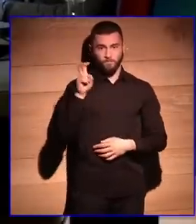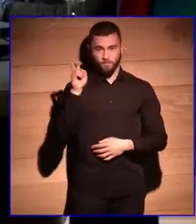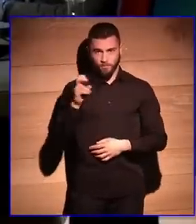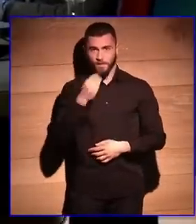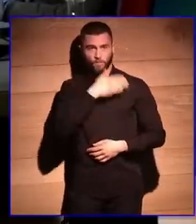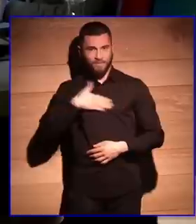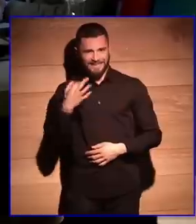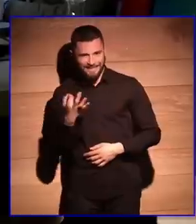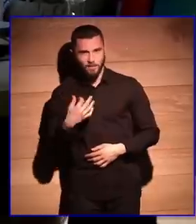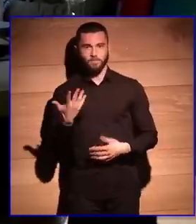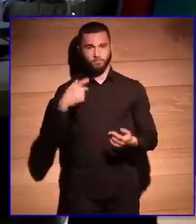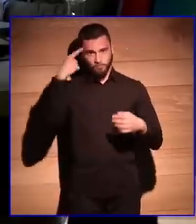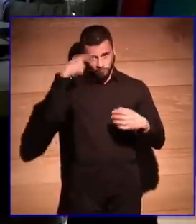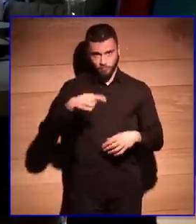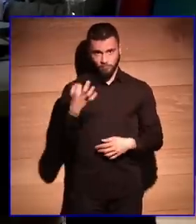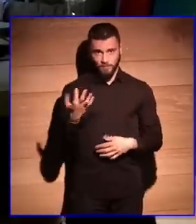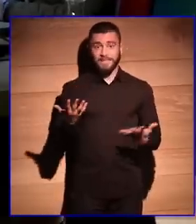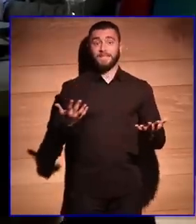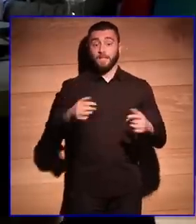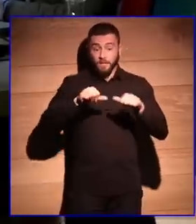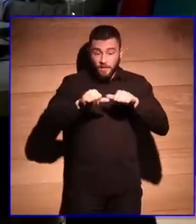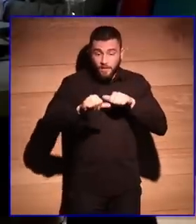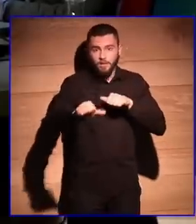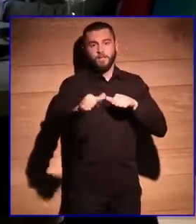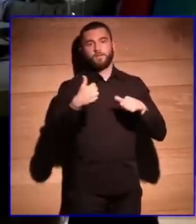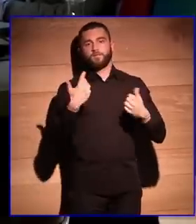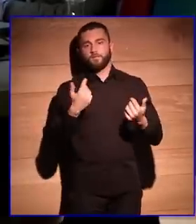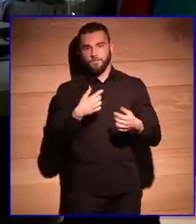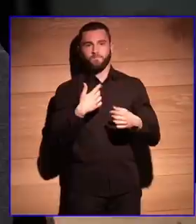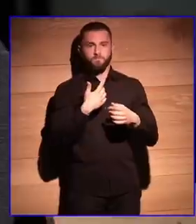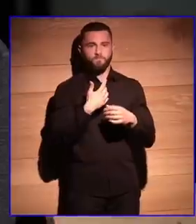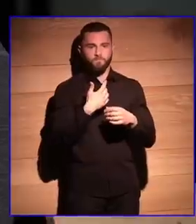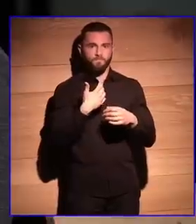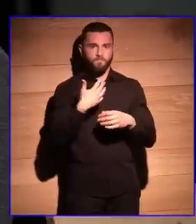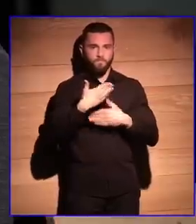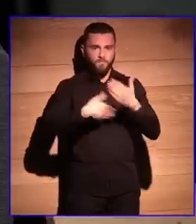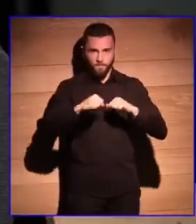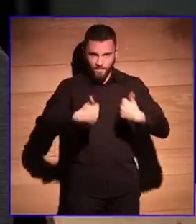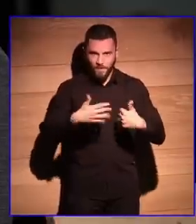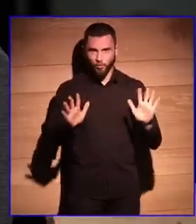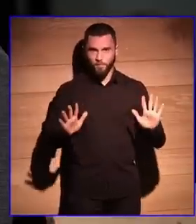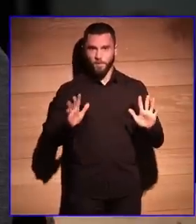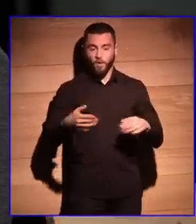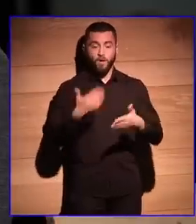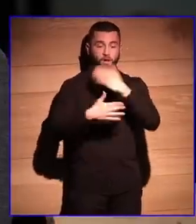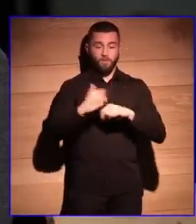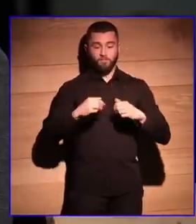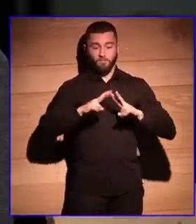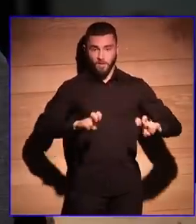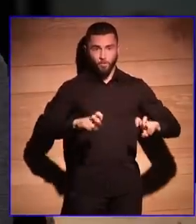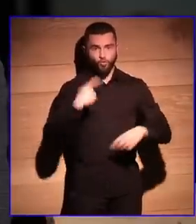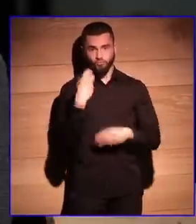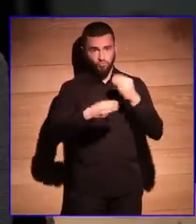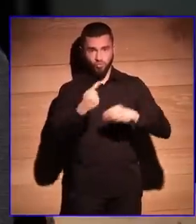bondad, y a partir de esa percepción clara ya empezaremos a jugar y a hacer el pequimba. Pero no es una cosa que se hace inicialmente. Y de hecho ha